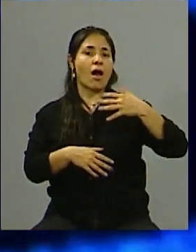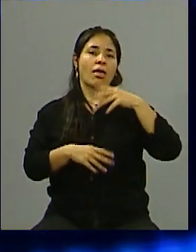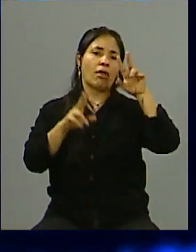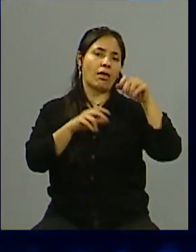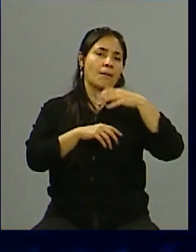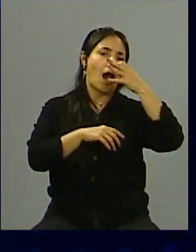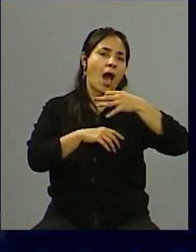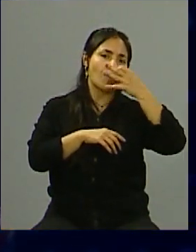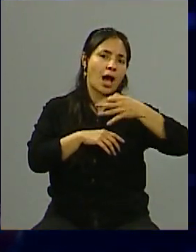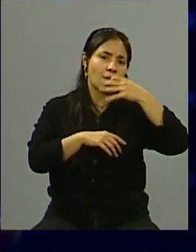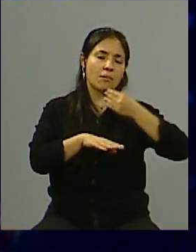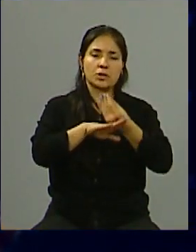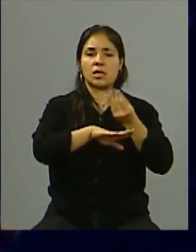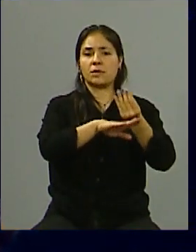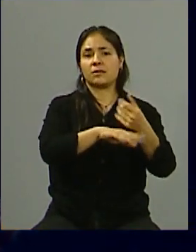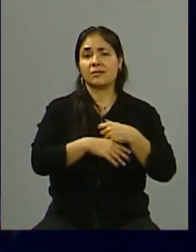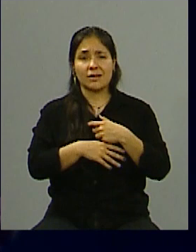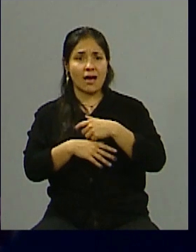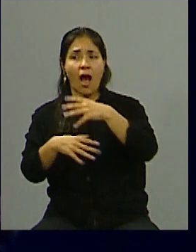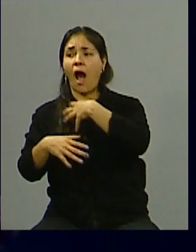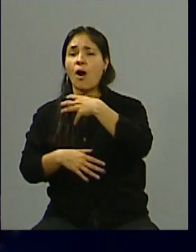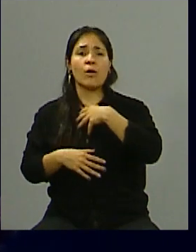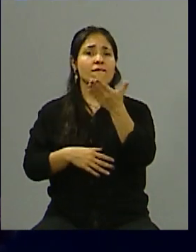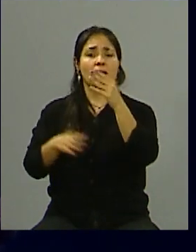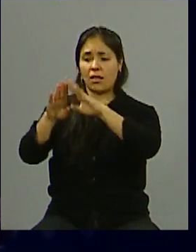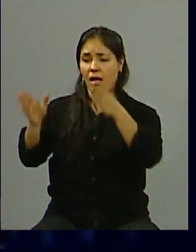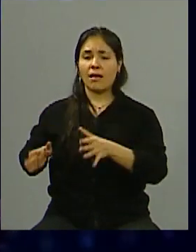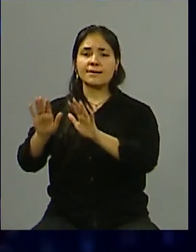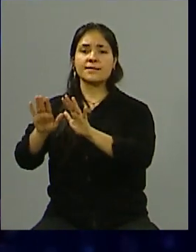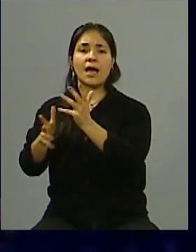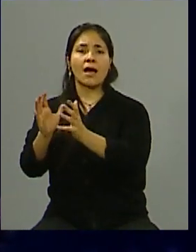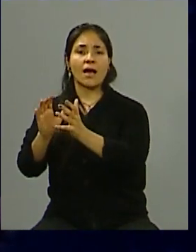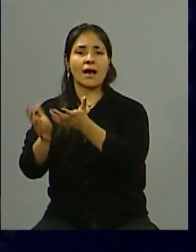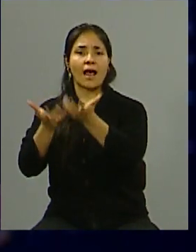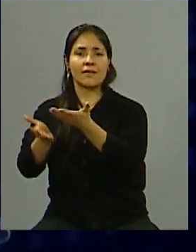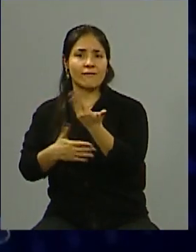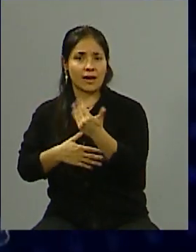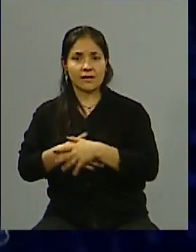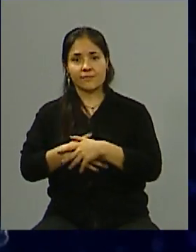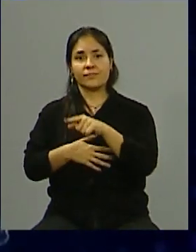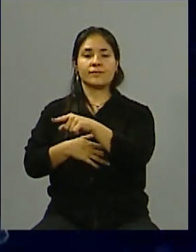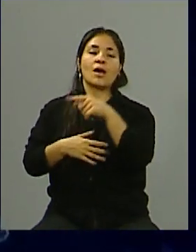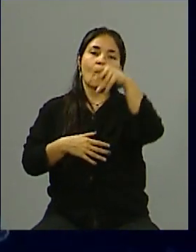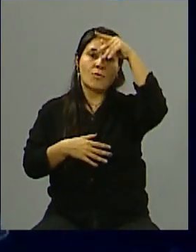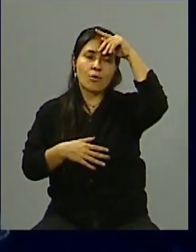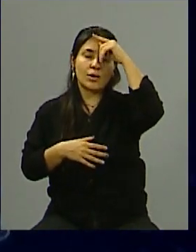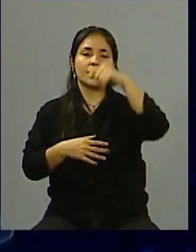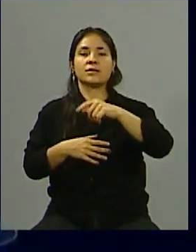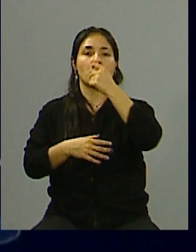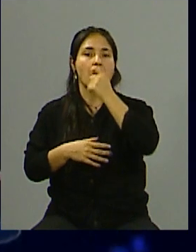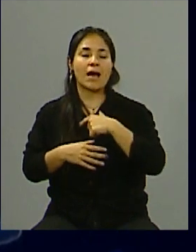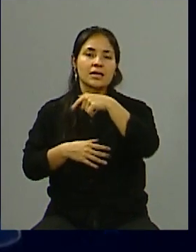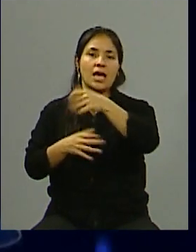estufa en cada aula. Bullrich y Macri, ¿para qué me voy a referir, no? Hundieron la educación pública. Milei viene con las